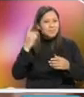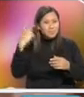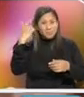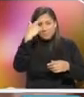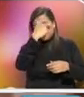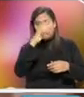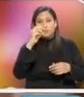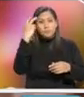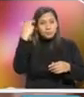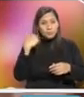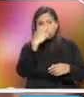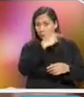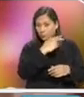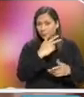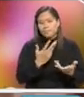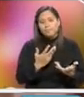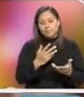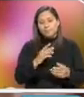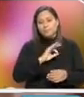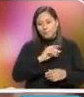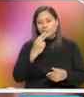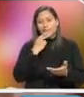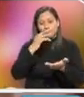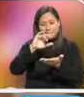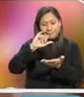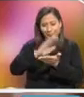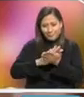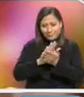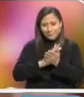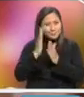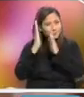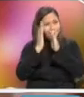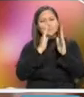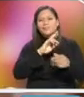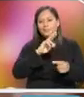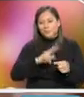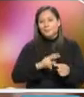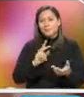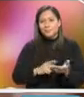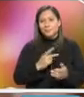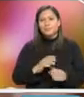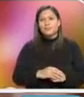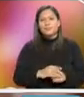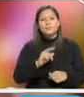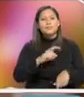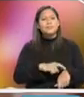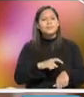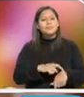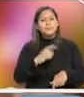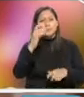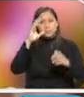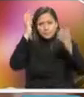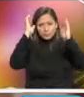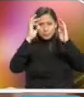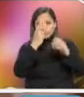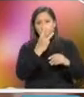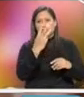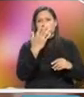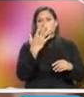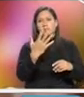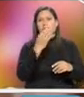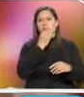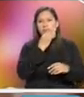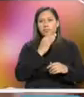de la tenaza o del crepé, puedes utilizarlo y el cabello regresa a un estado natural. ¿El tiempo de espera de este producto en la regadera? De 3 a 5